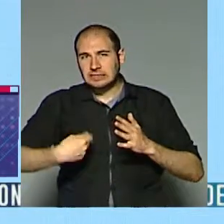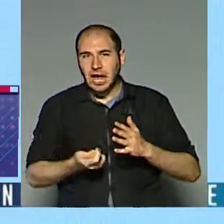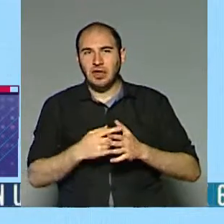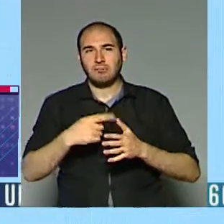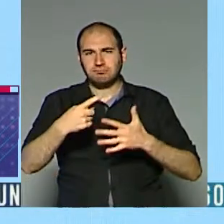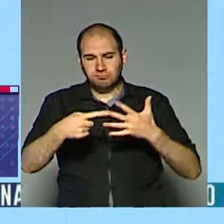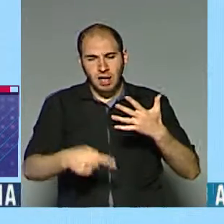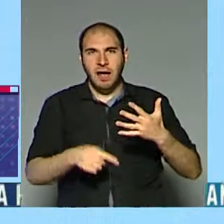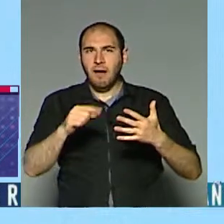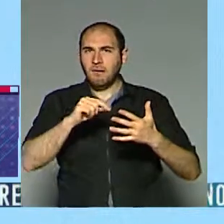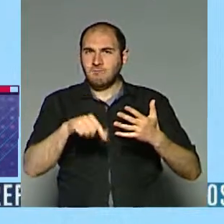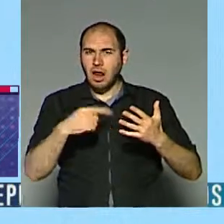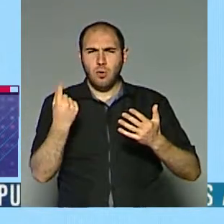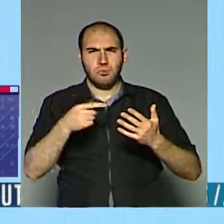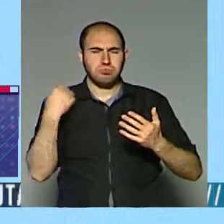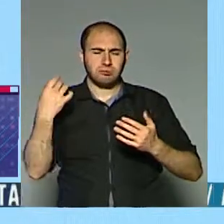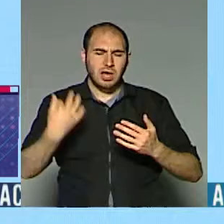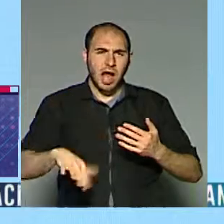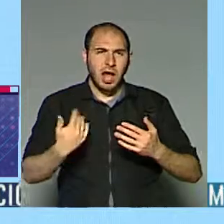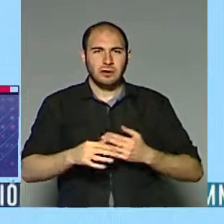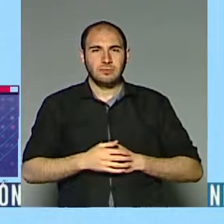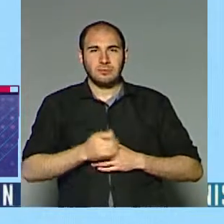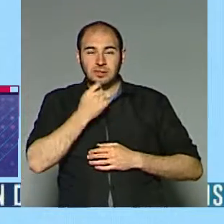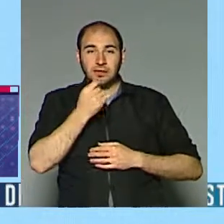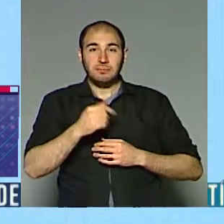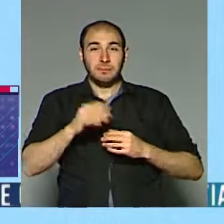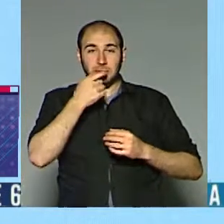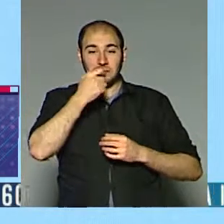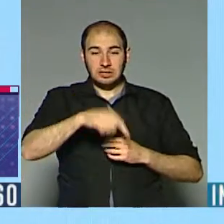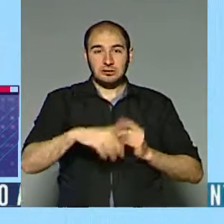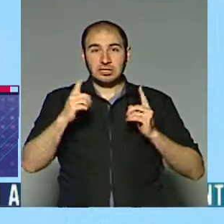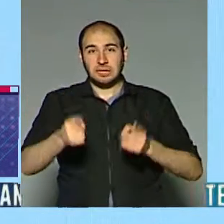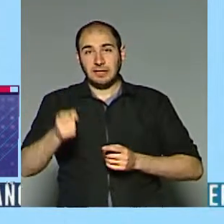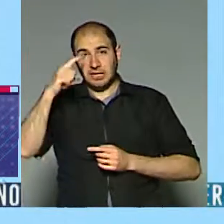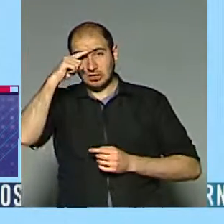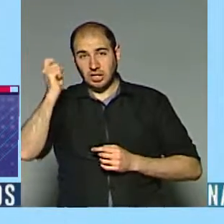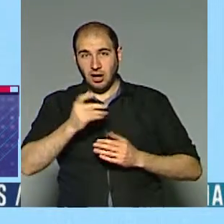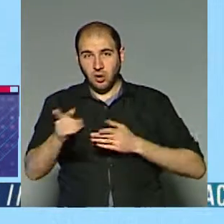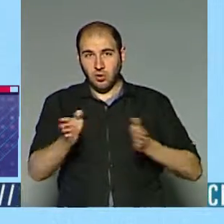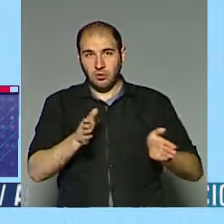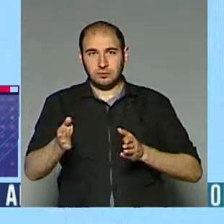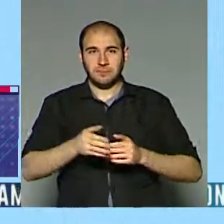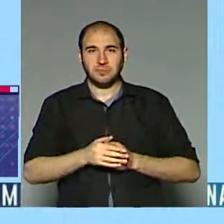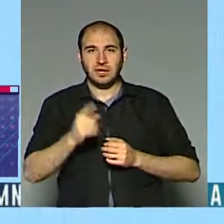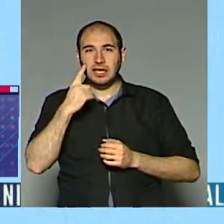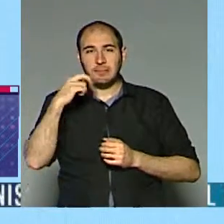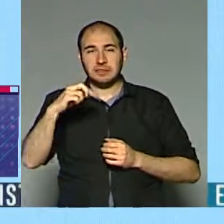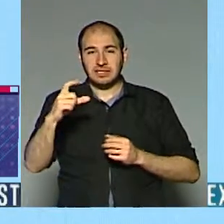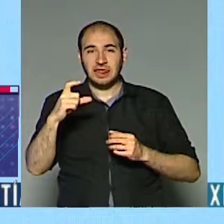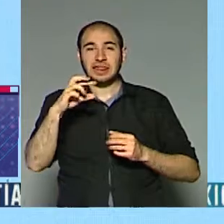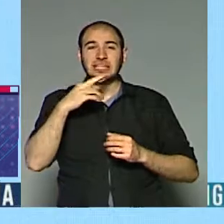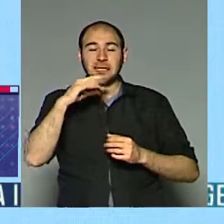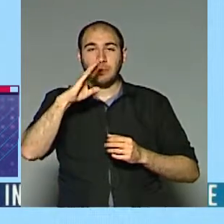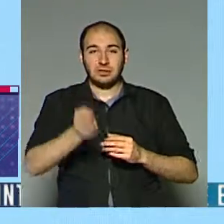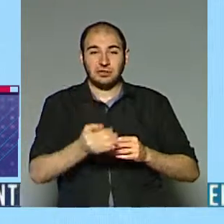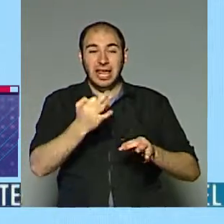calzado, es decir, valores sumamente elevados. Sin ir más lejos, tanto a nivel provincial como a nivel nacional, tuvo un IPC del 17%